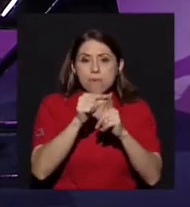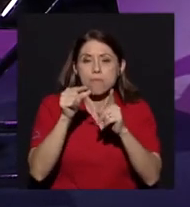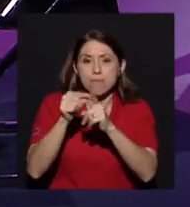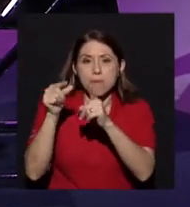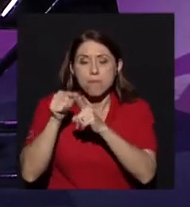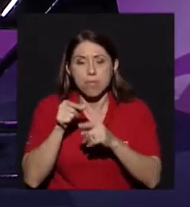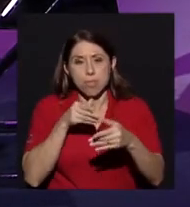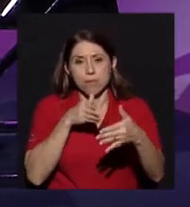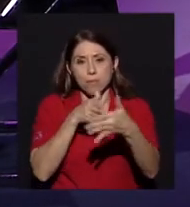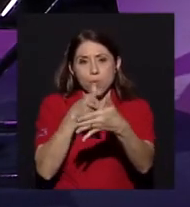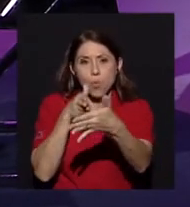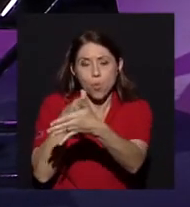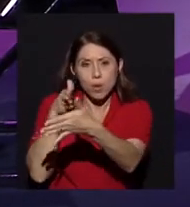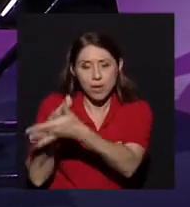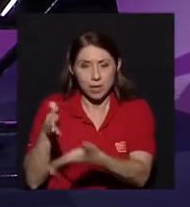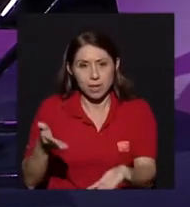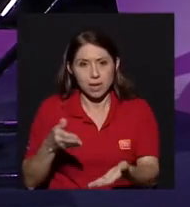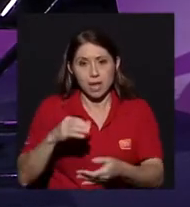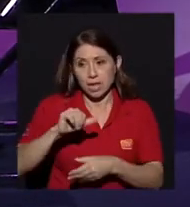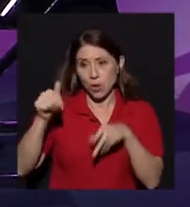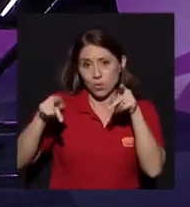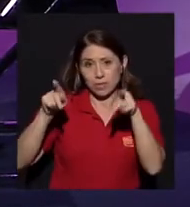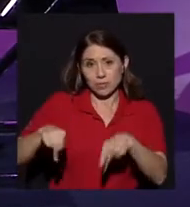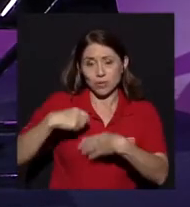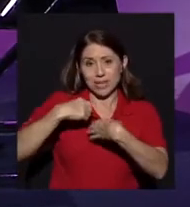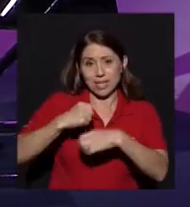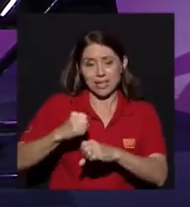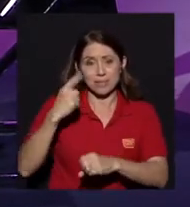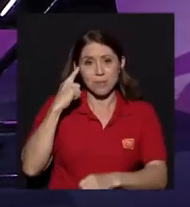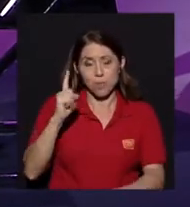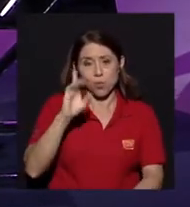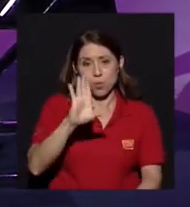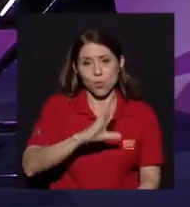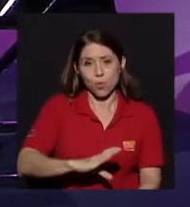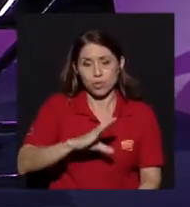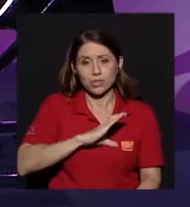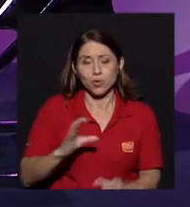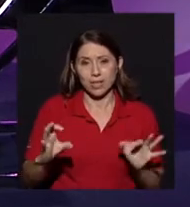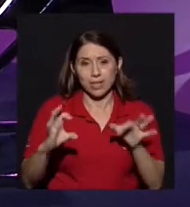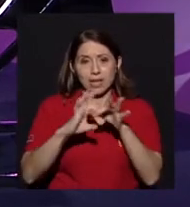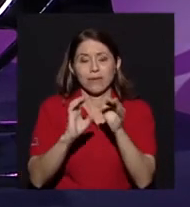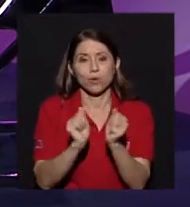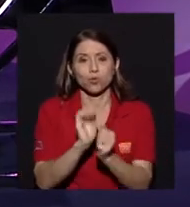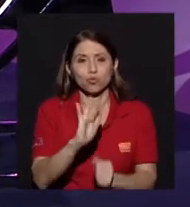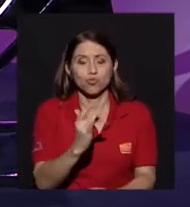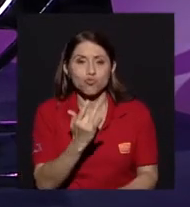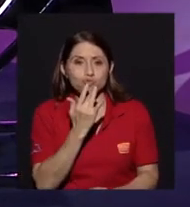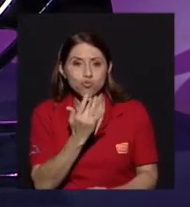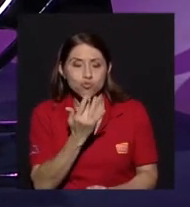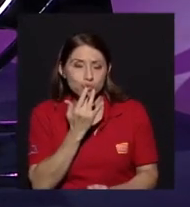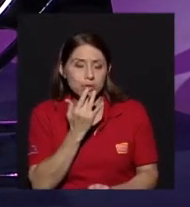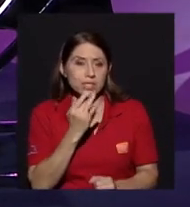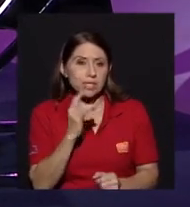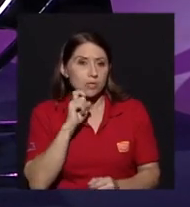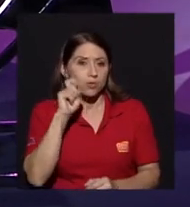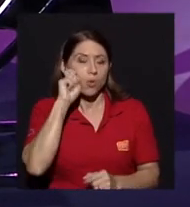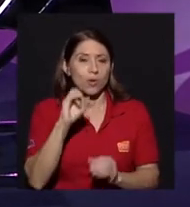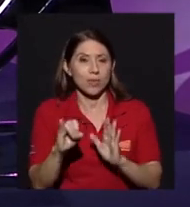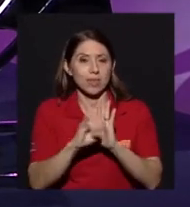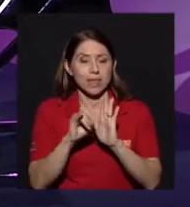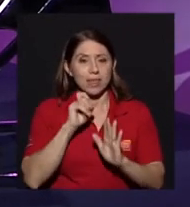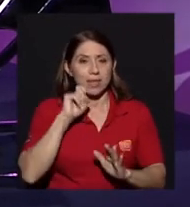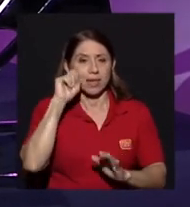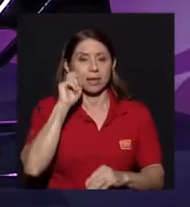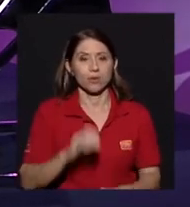bullying veras que otras personas hacen por una condición que tiene que ver con su frente su sexualidad entidad aquí es muy